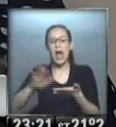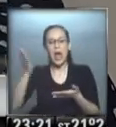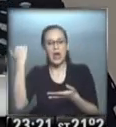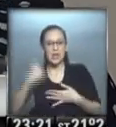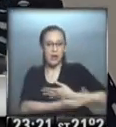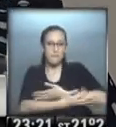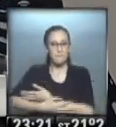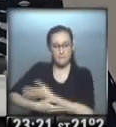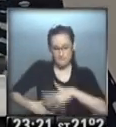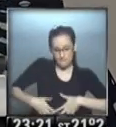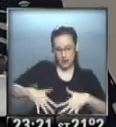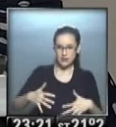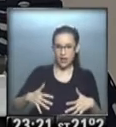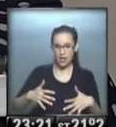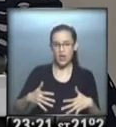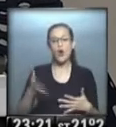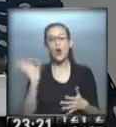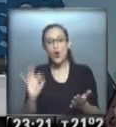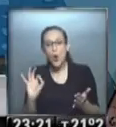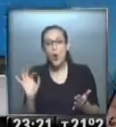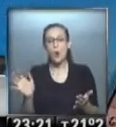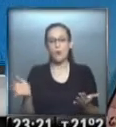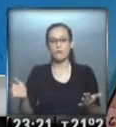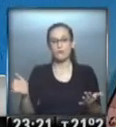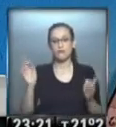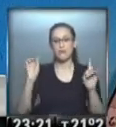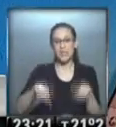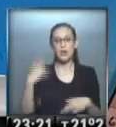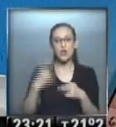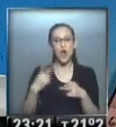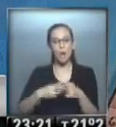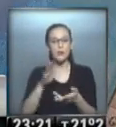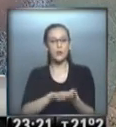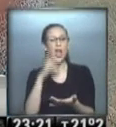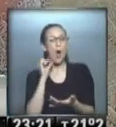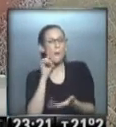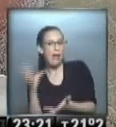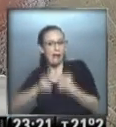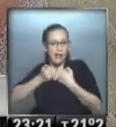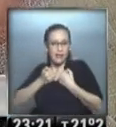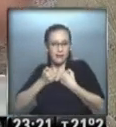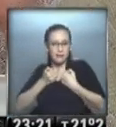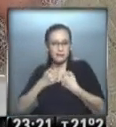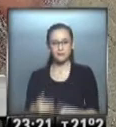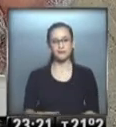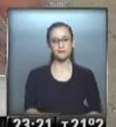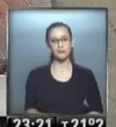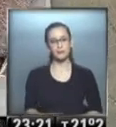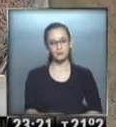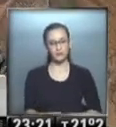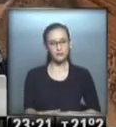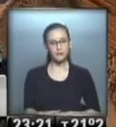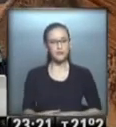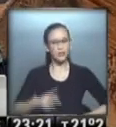no, puede ser que también surja el nombre de algún apropiador. No pensé que podía estar en